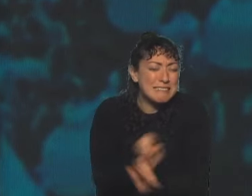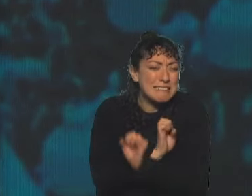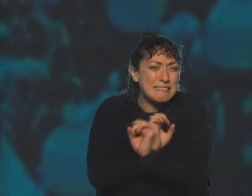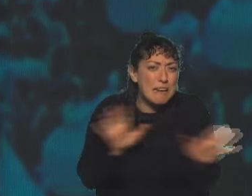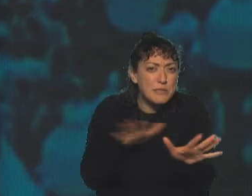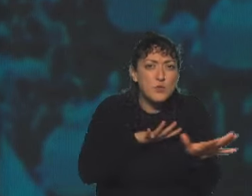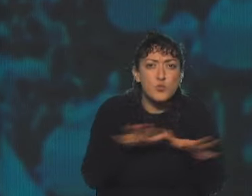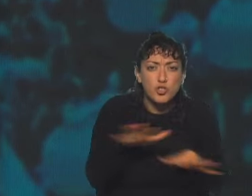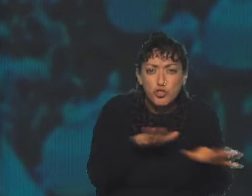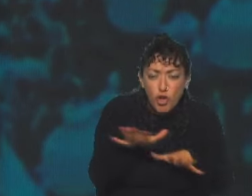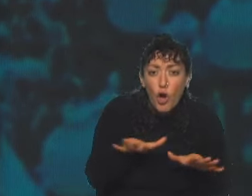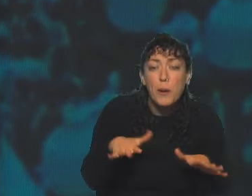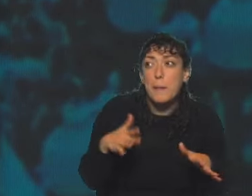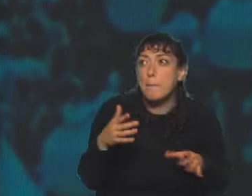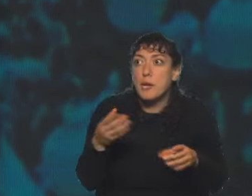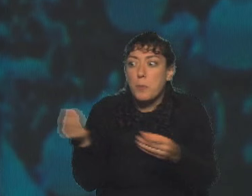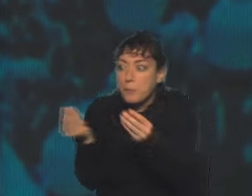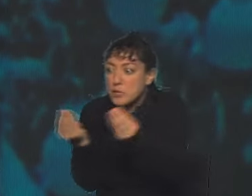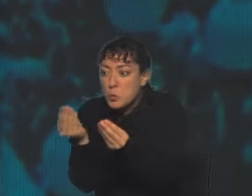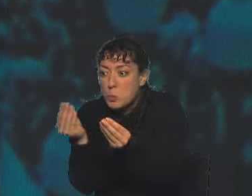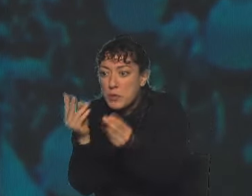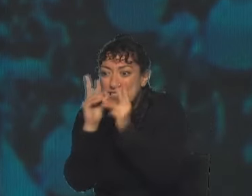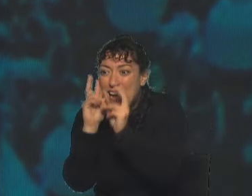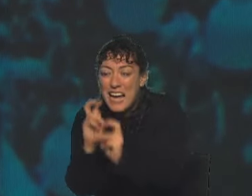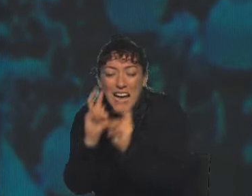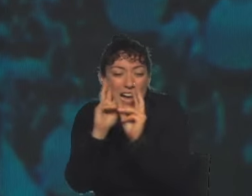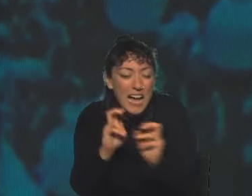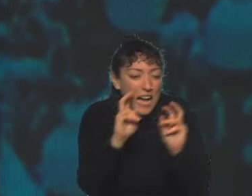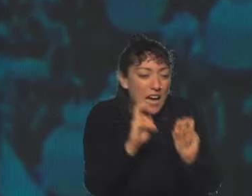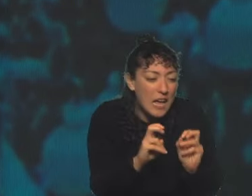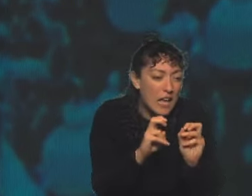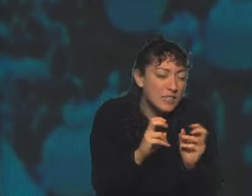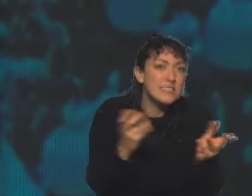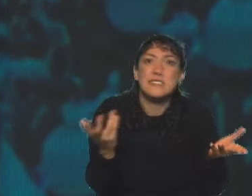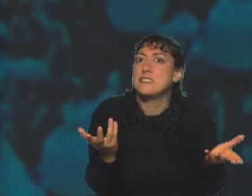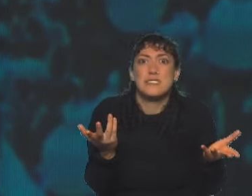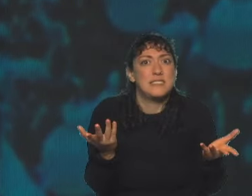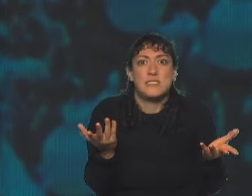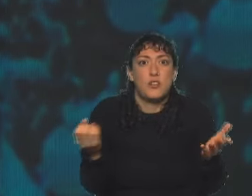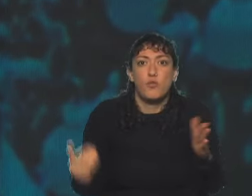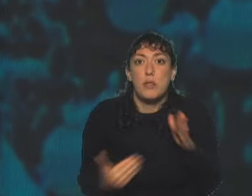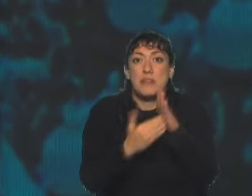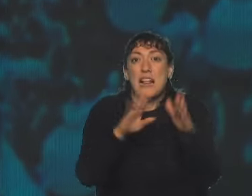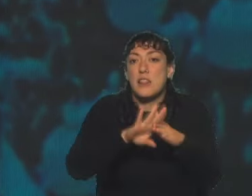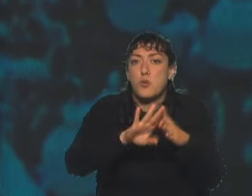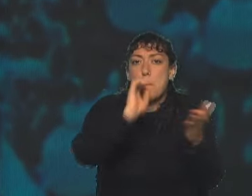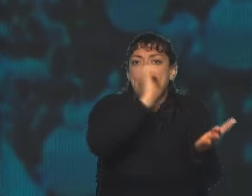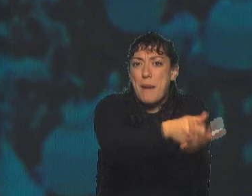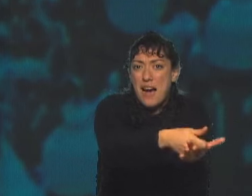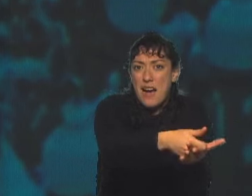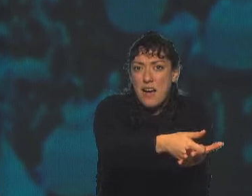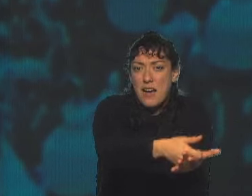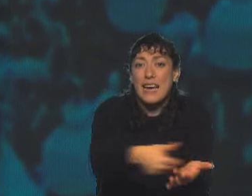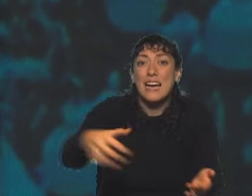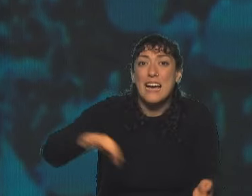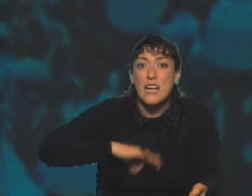pero claro, cuando uno ve los presupuestos, y trato de verlos siempre, lo fundamental es pagar la deuda. En el presupuesto de este año